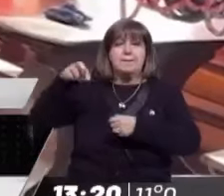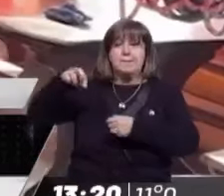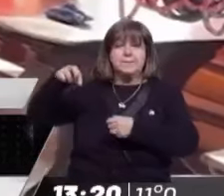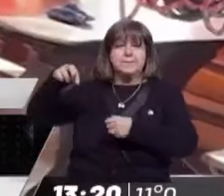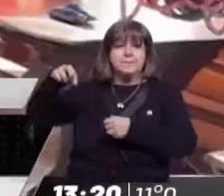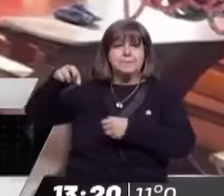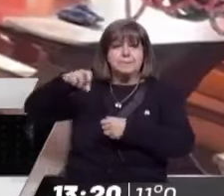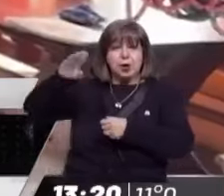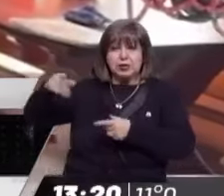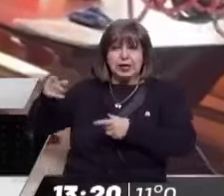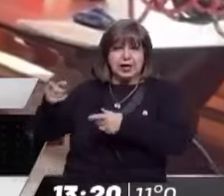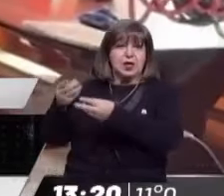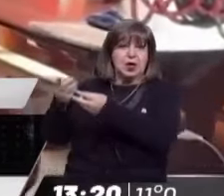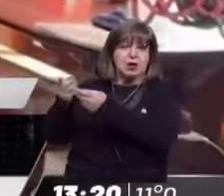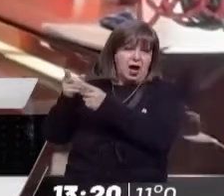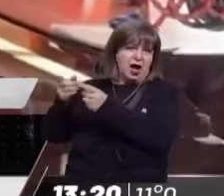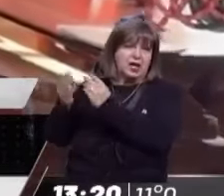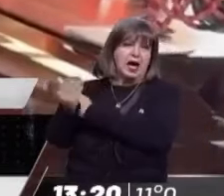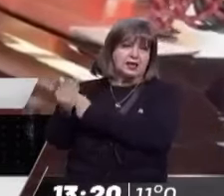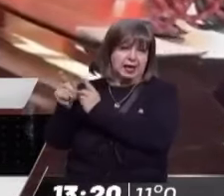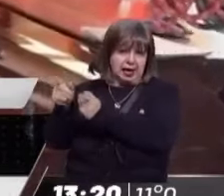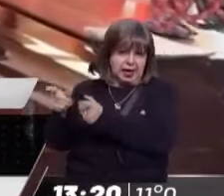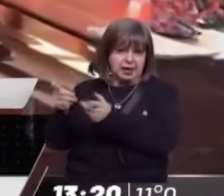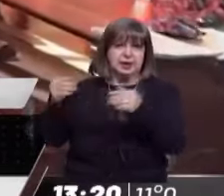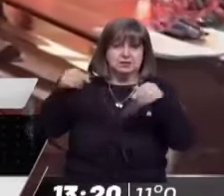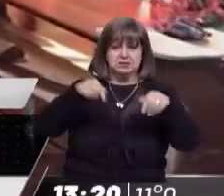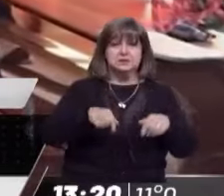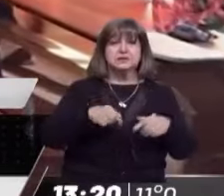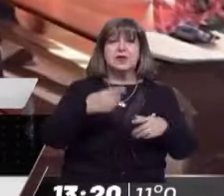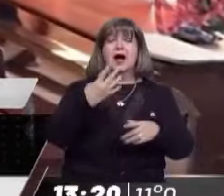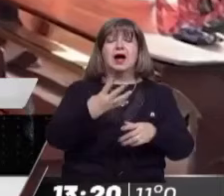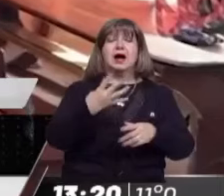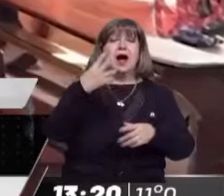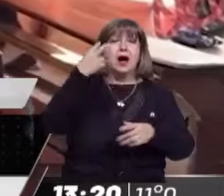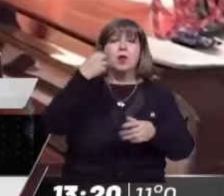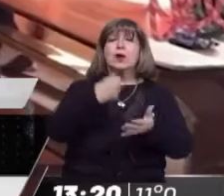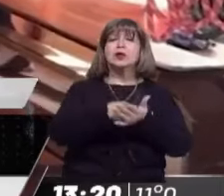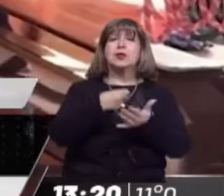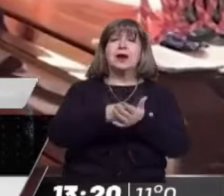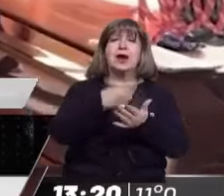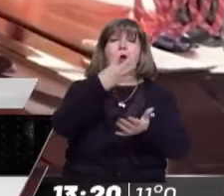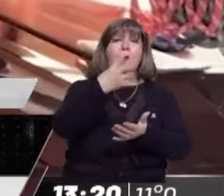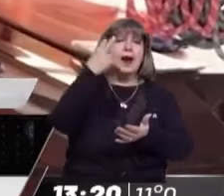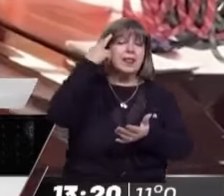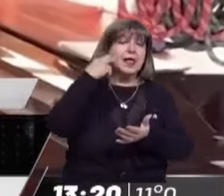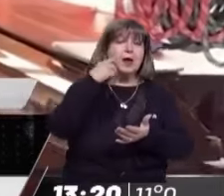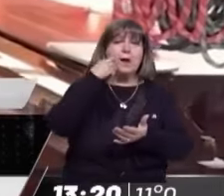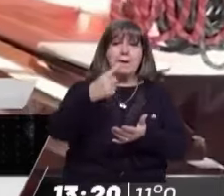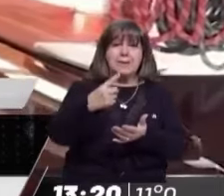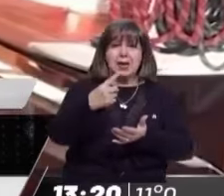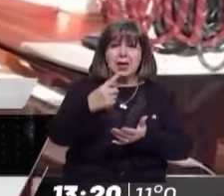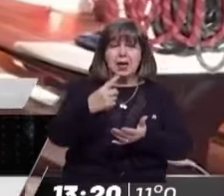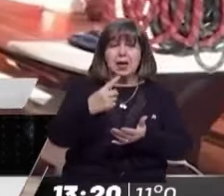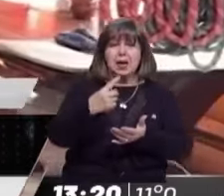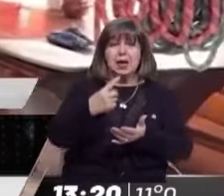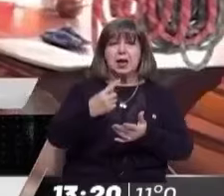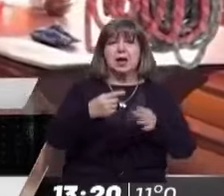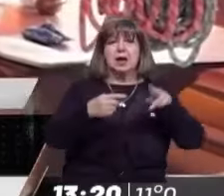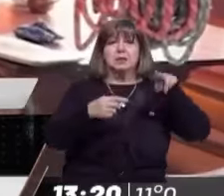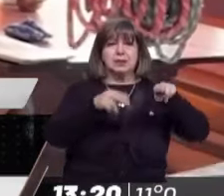culopatín. Exacto. Duermo, desayuno y ceno acá. ¿Cuánto me sale? 49.000 en habitación a compartir, que son de 7 y 8 lugares,